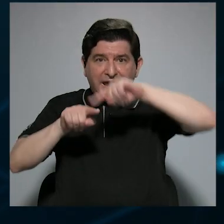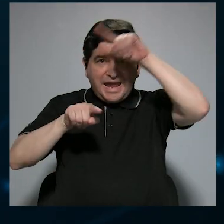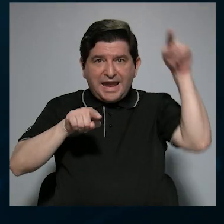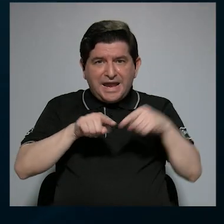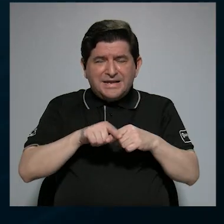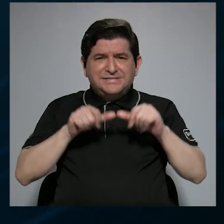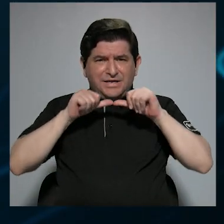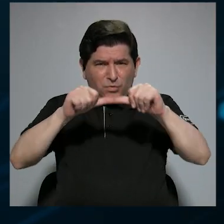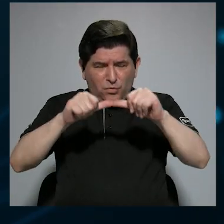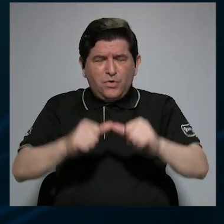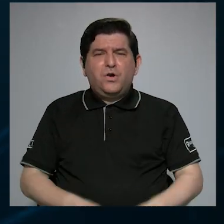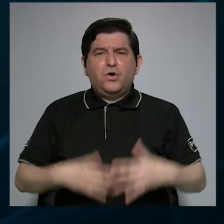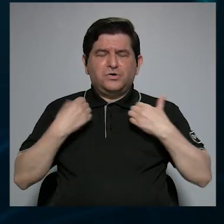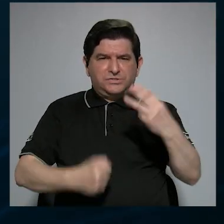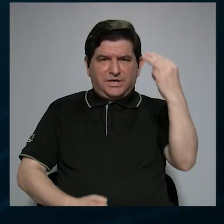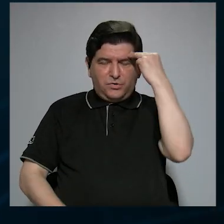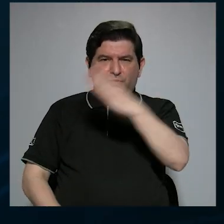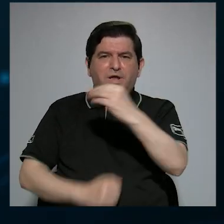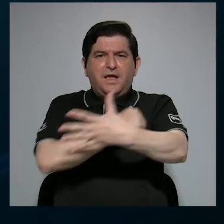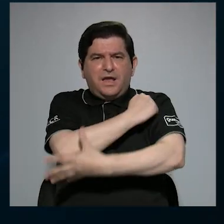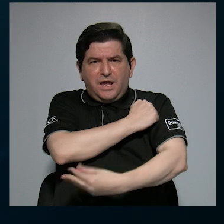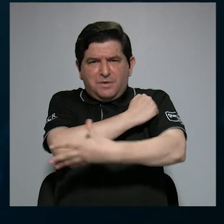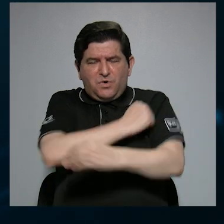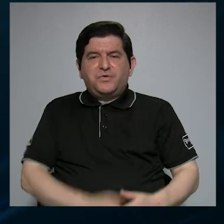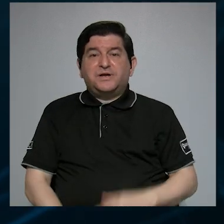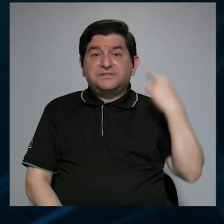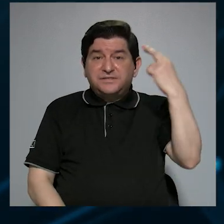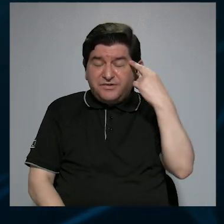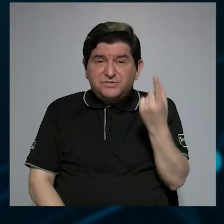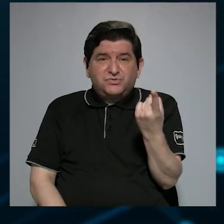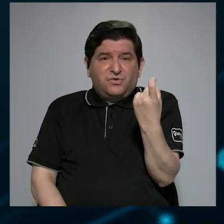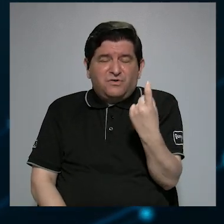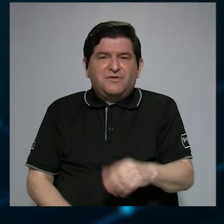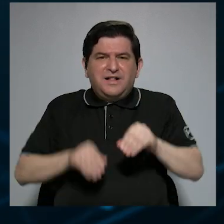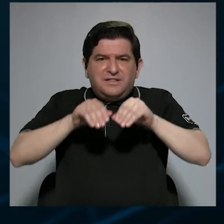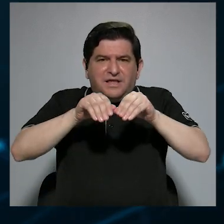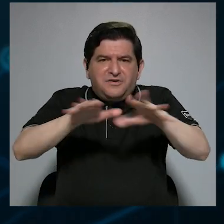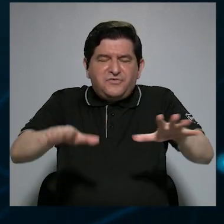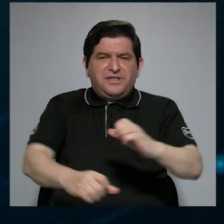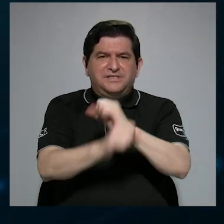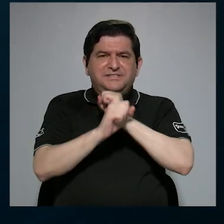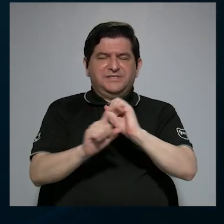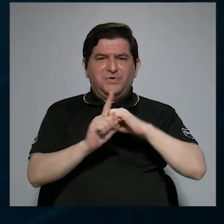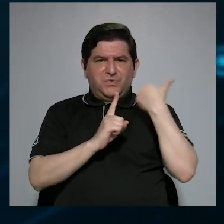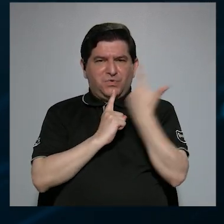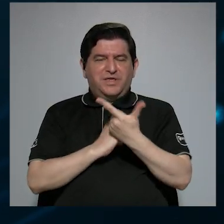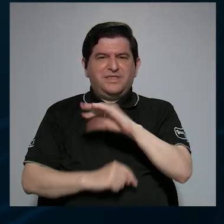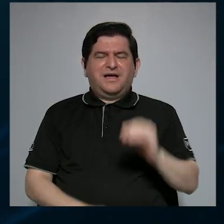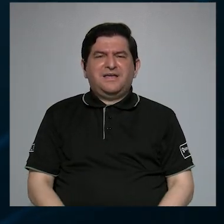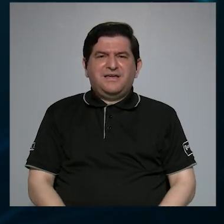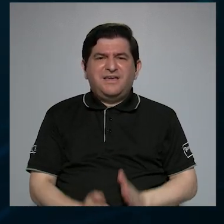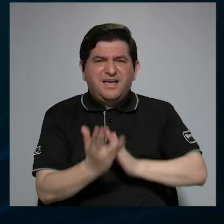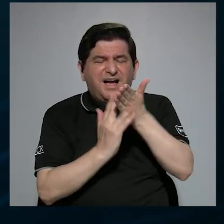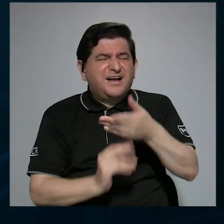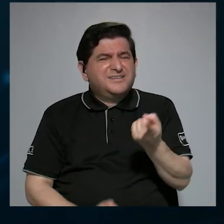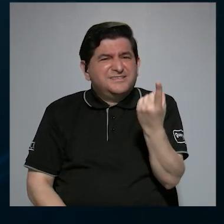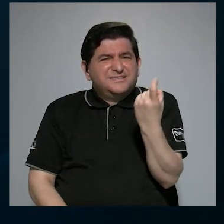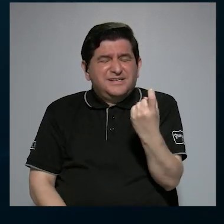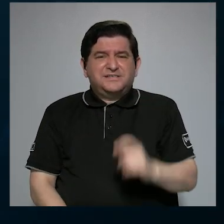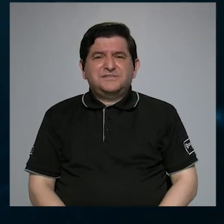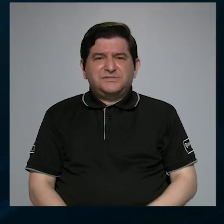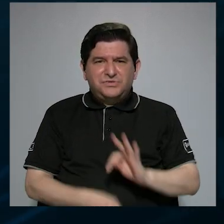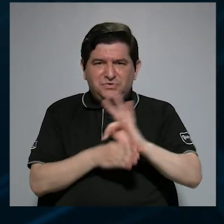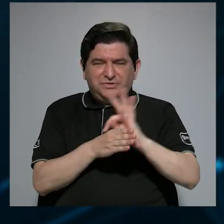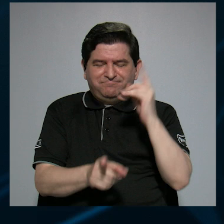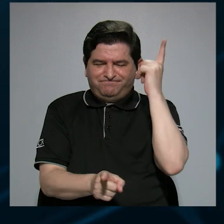El círculo vicioso entre la salud mental y la pobreza es debido a la falta de redes de seguridad social y al acceso deficiente de